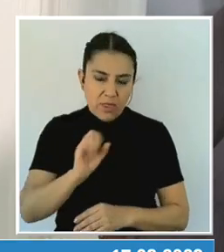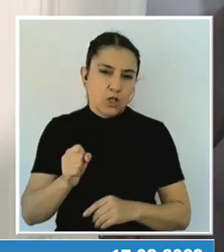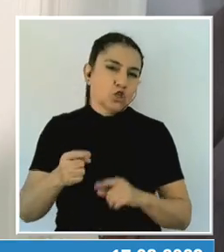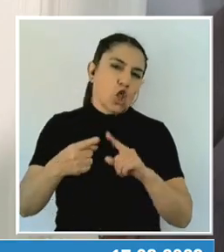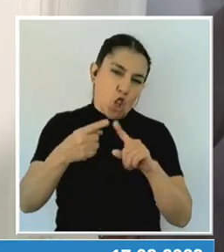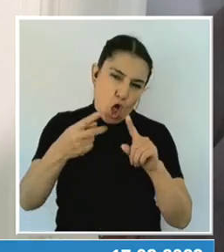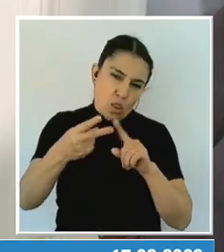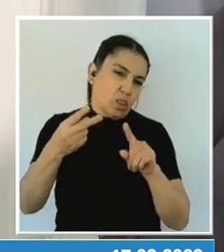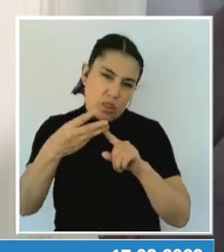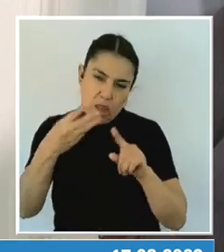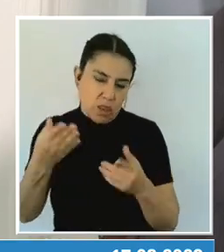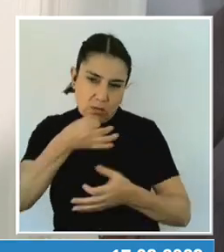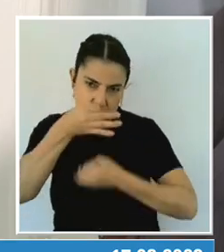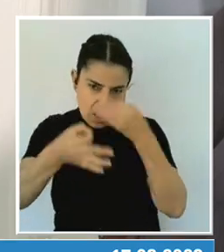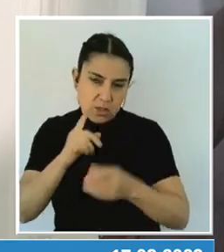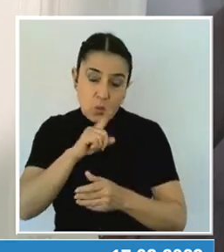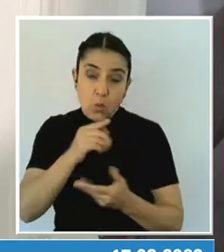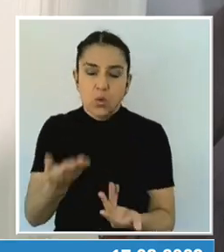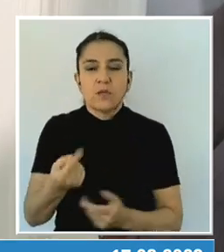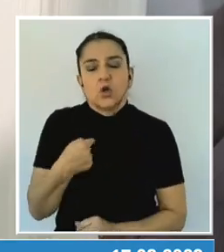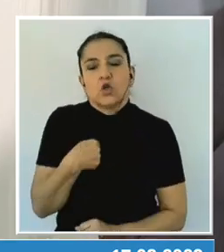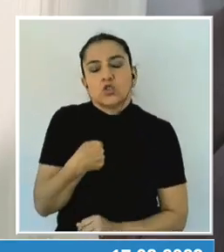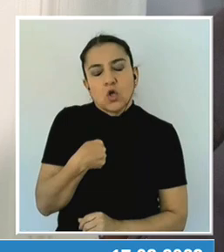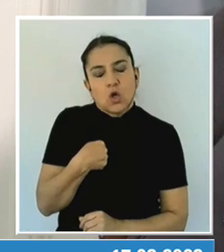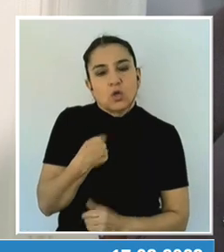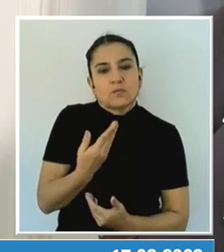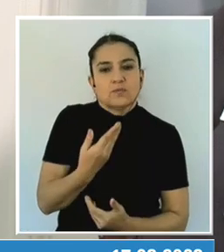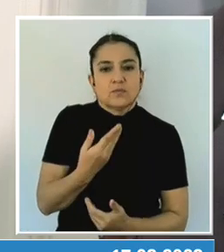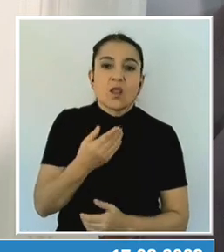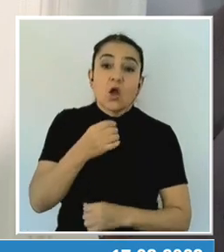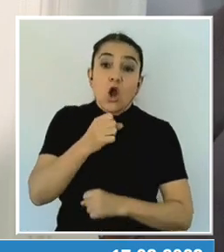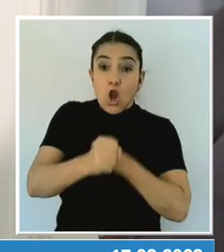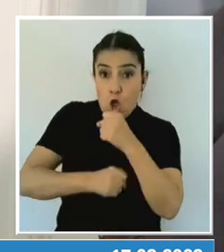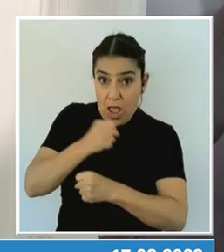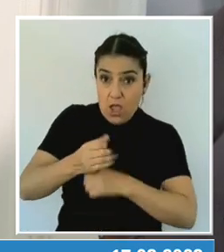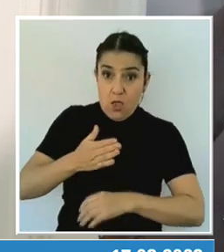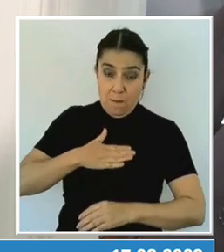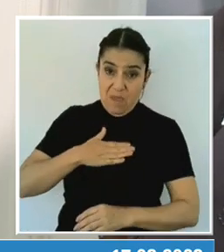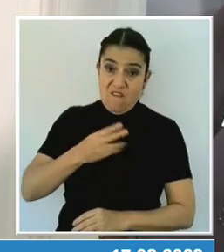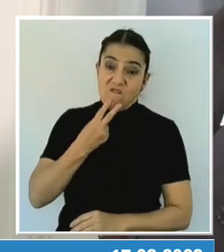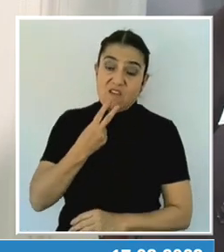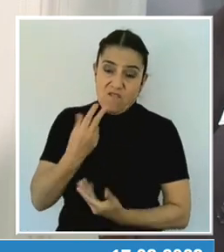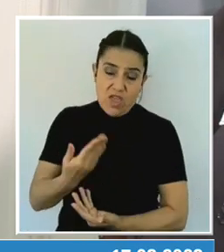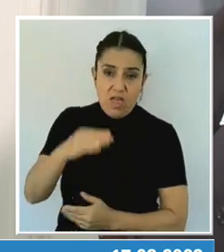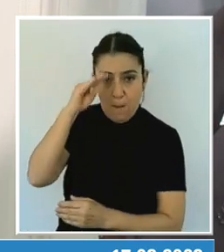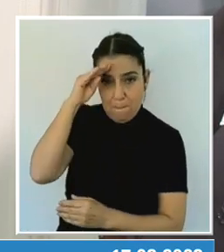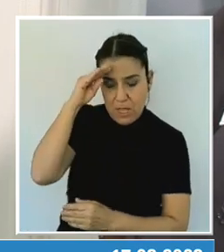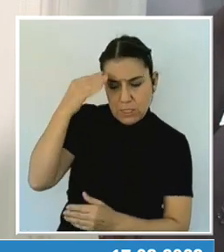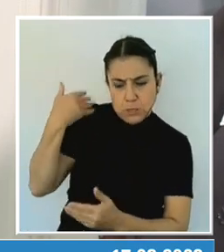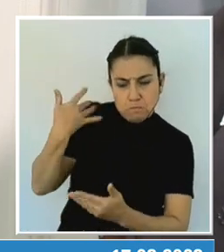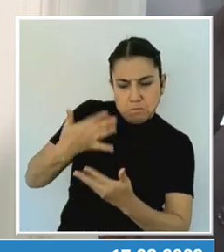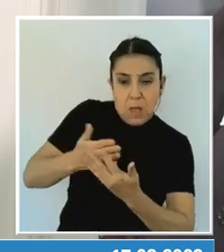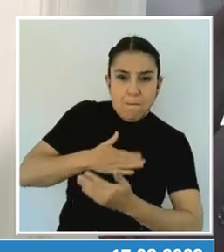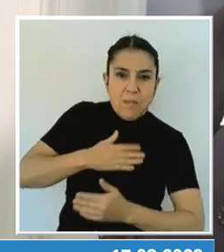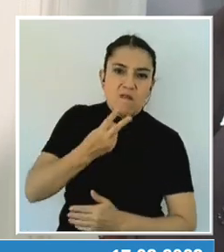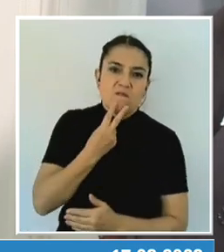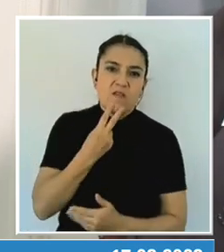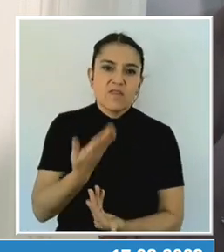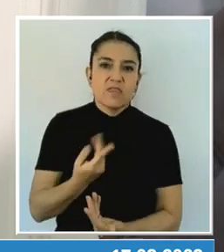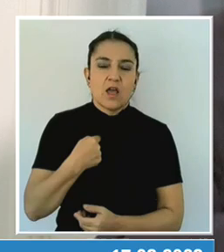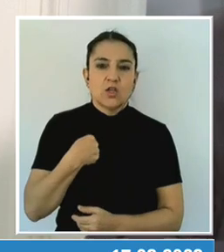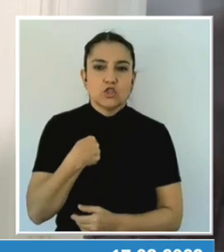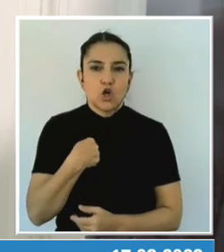yo, por lo menos, con los años que ya tengo de vida y la experiencia que me ha dado la vida, yo les digo, el derecho no es